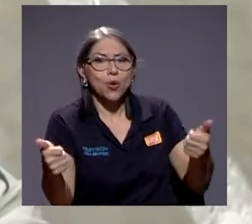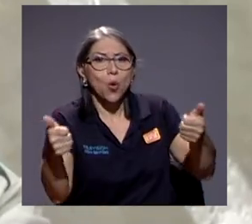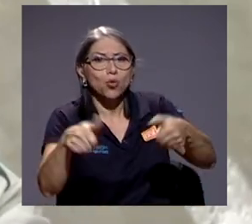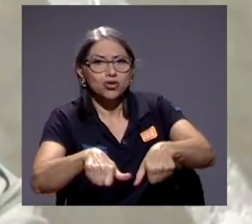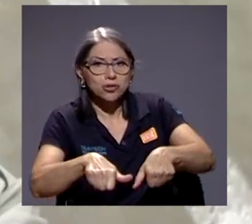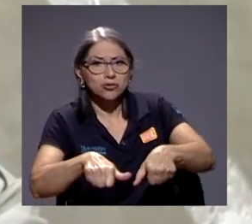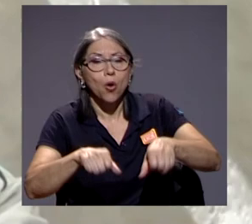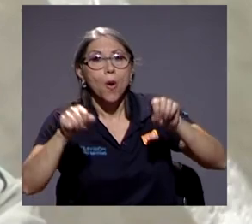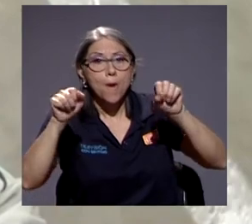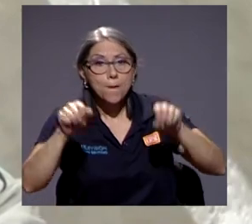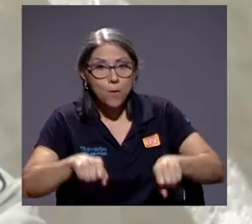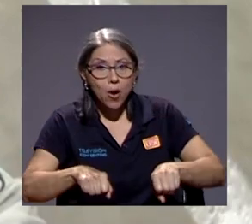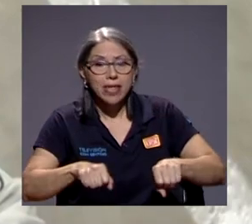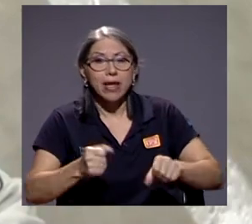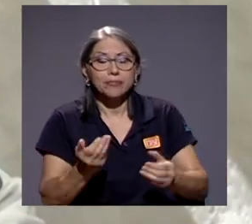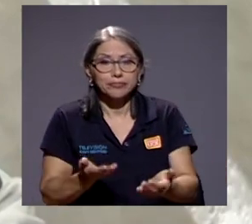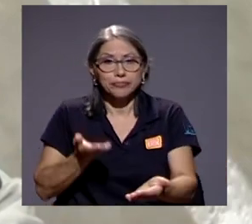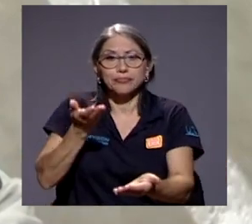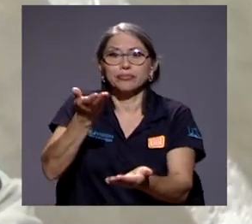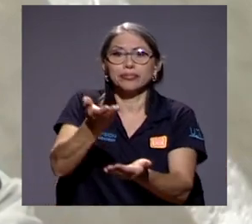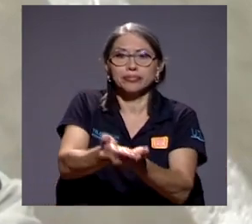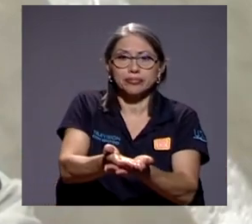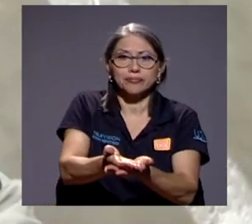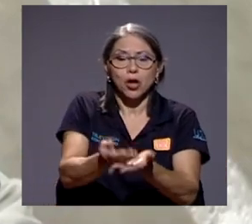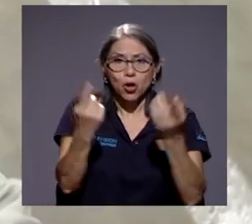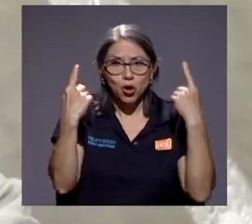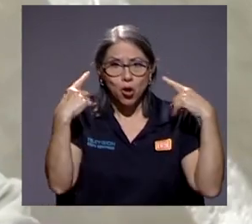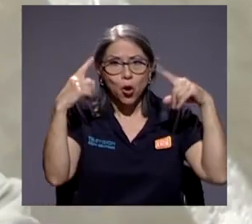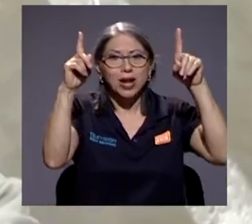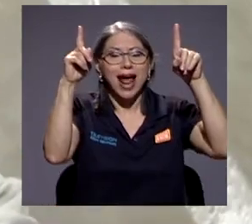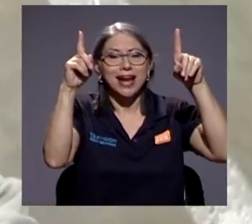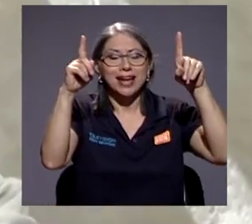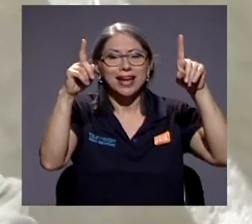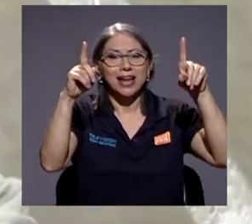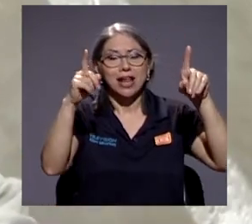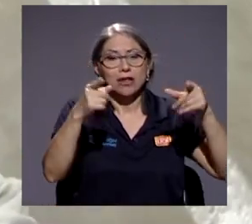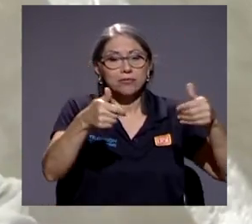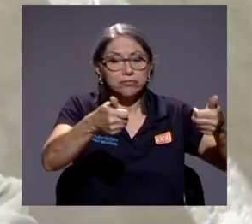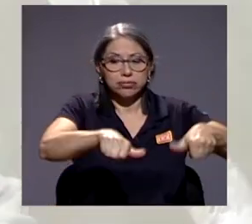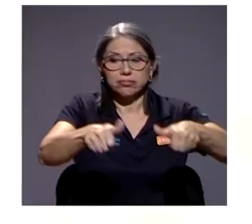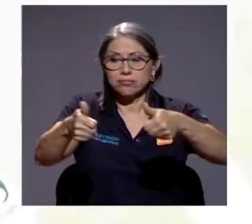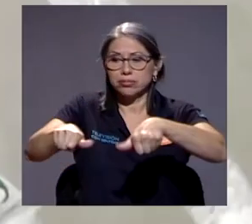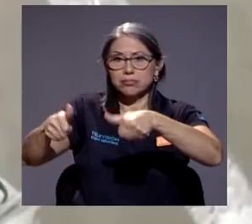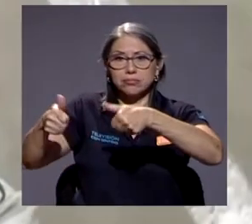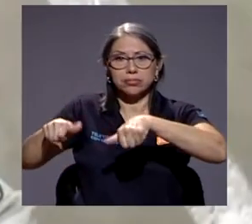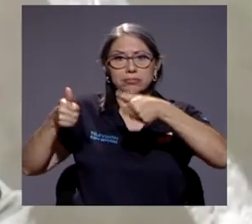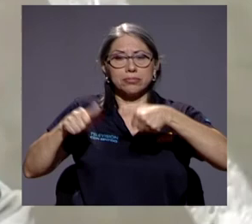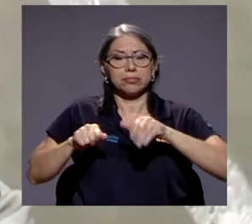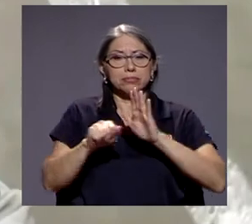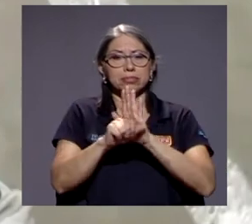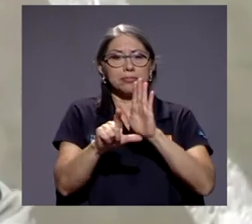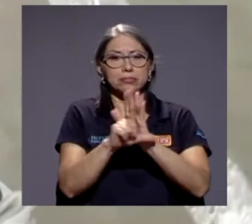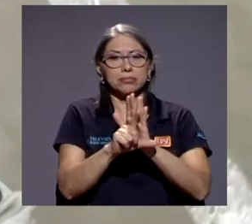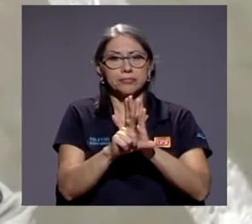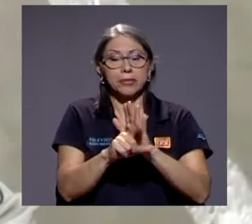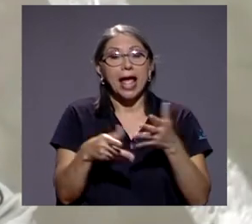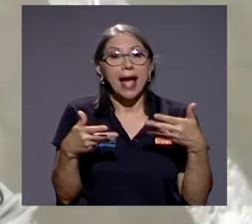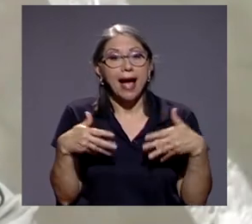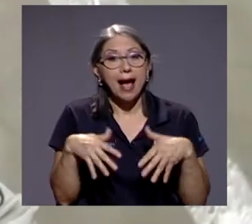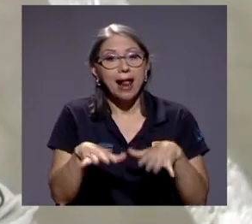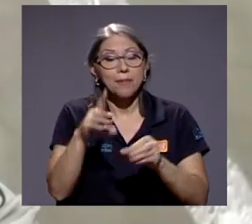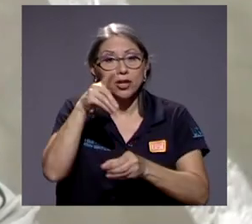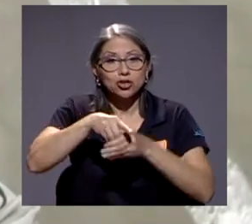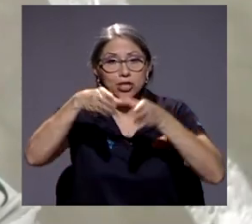propuesta que realmente puedan lograr los consensos en las instancias legislativas yo les puedo decir que al menos los diputados